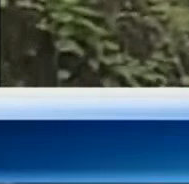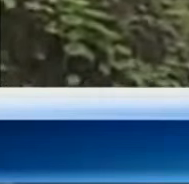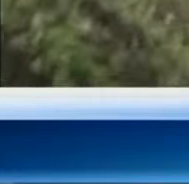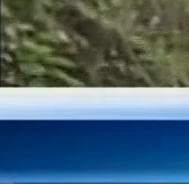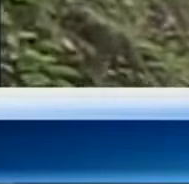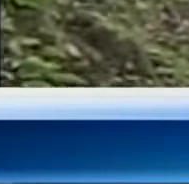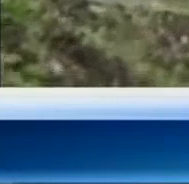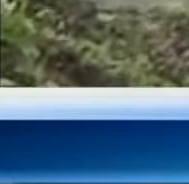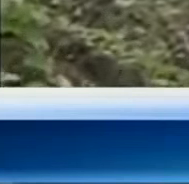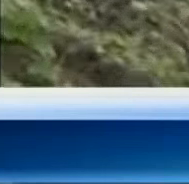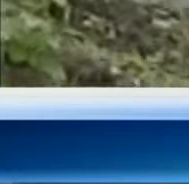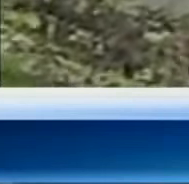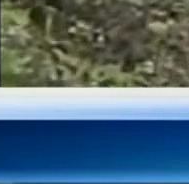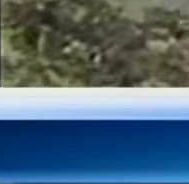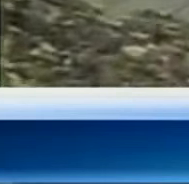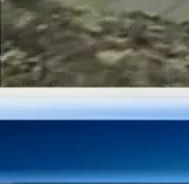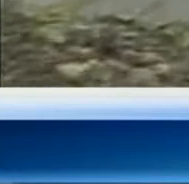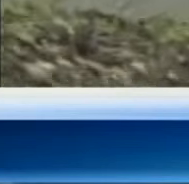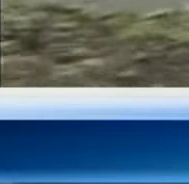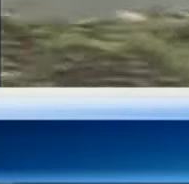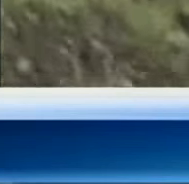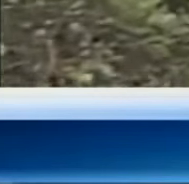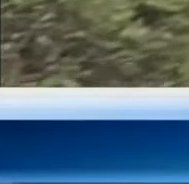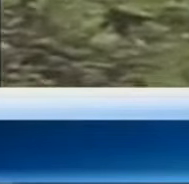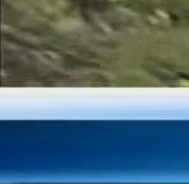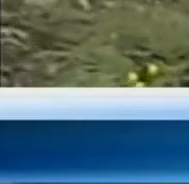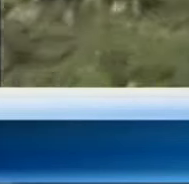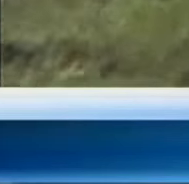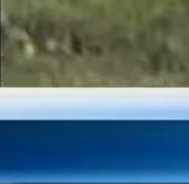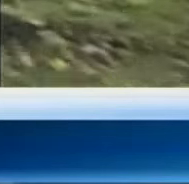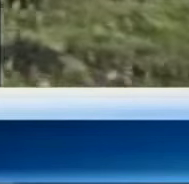es así que lo que quisieran ahora los moradores de la cooperativa